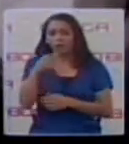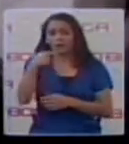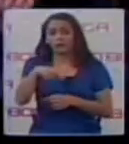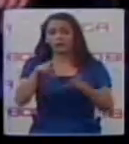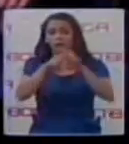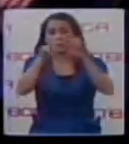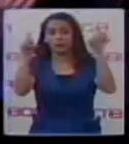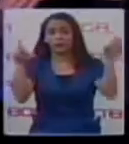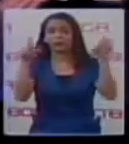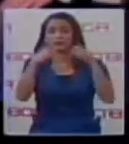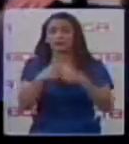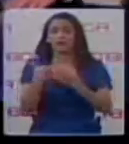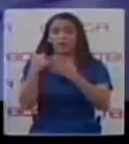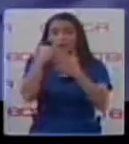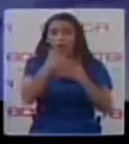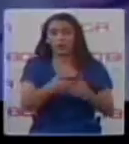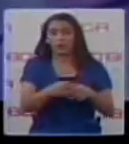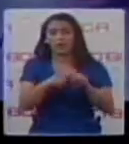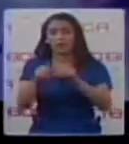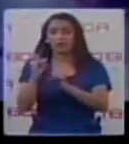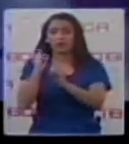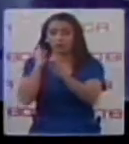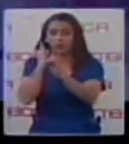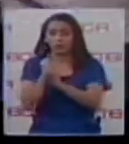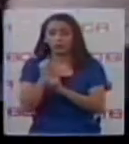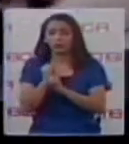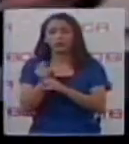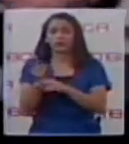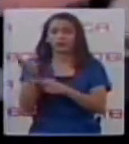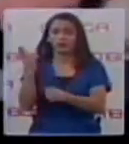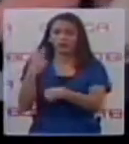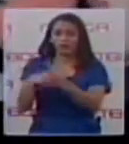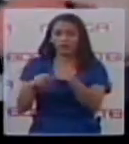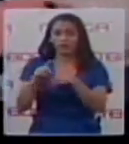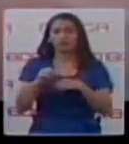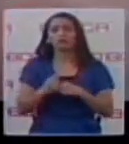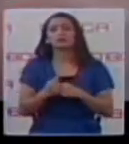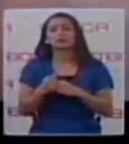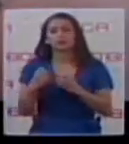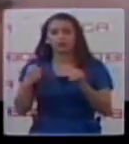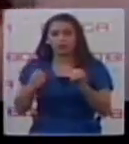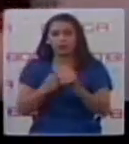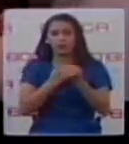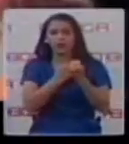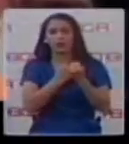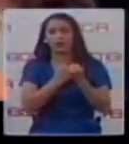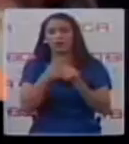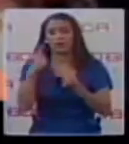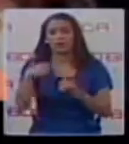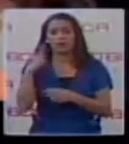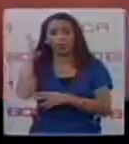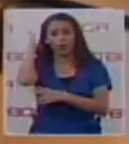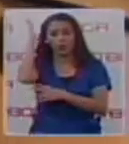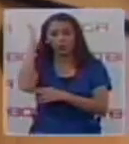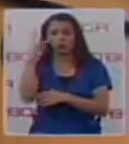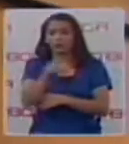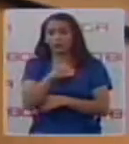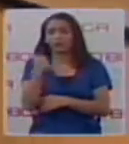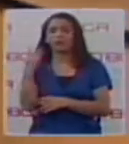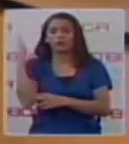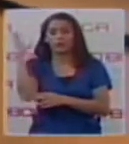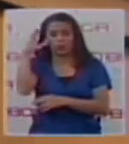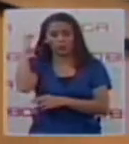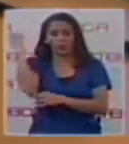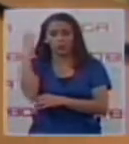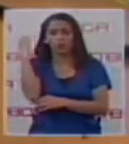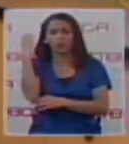oficinas comerciales del Instituto de Promoción de Exportaciones e Inversiones ProEcuador en Tulcán y Bogotá. Santiago